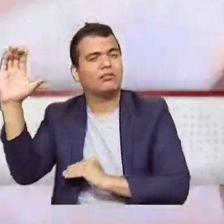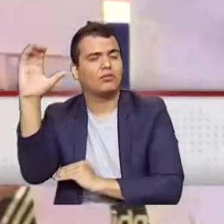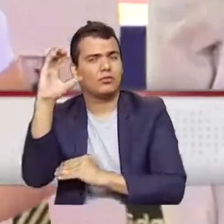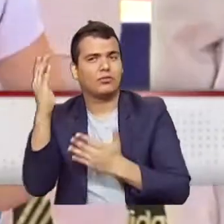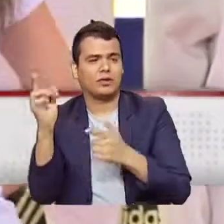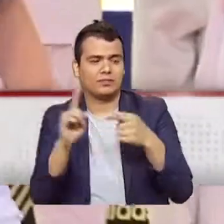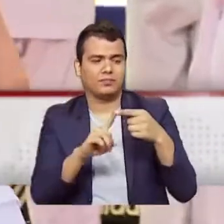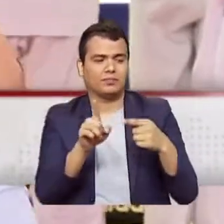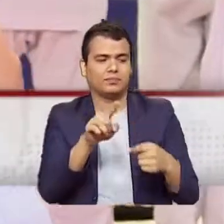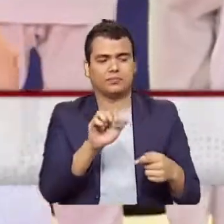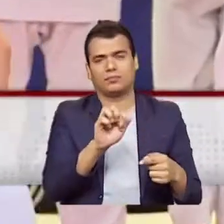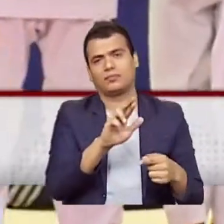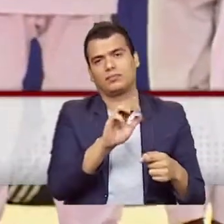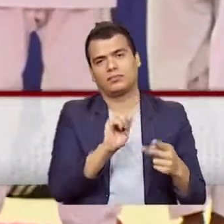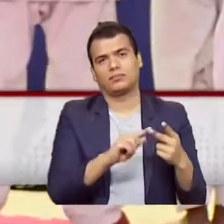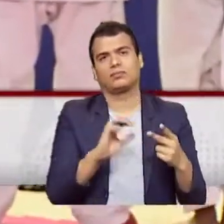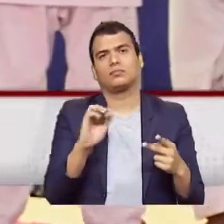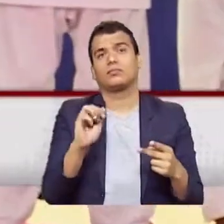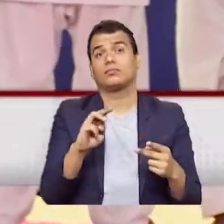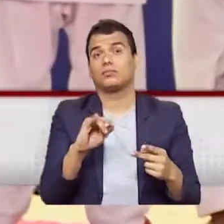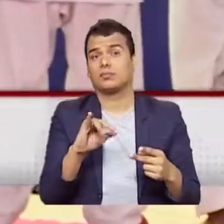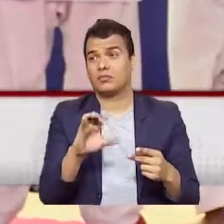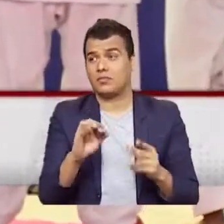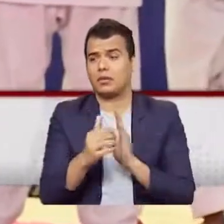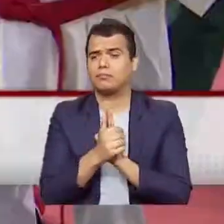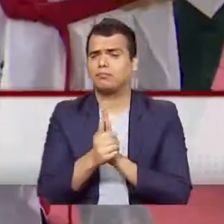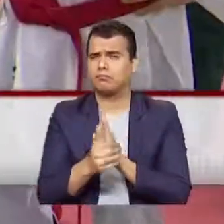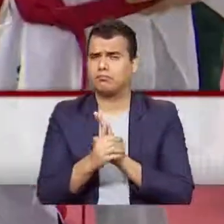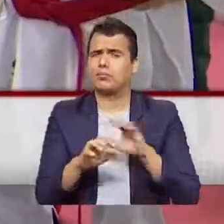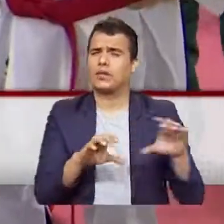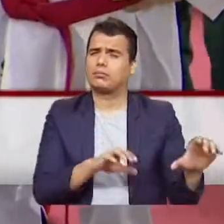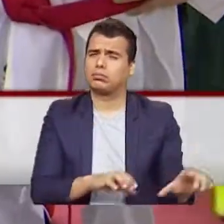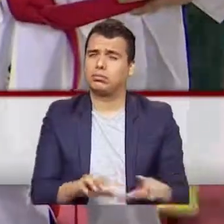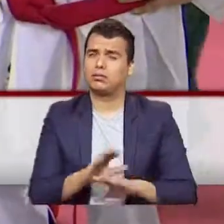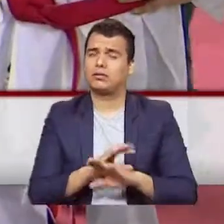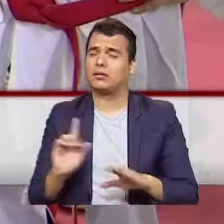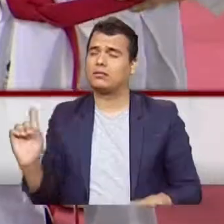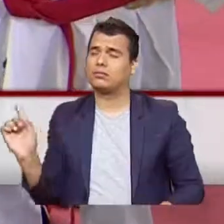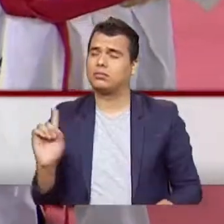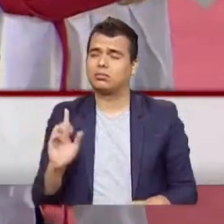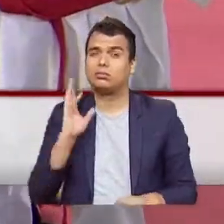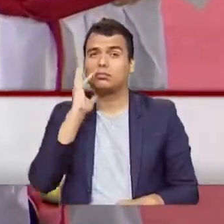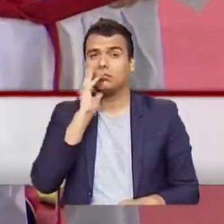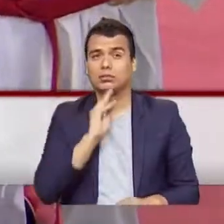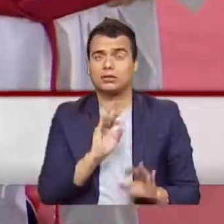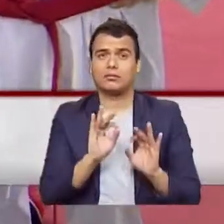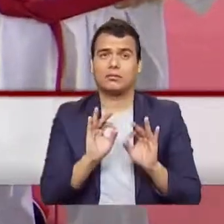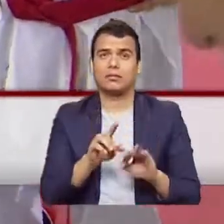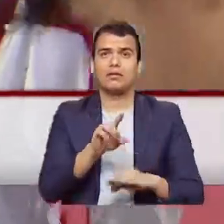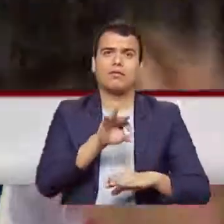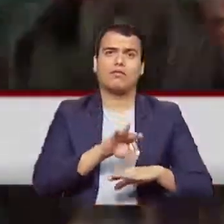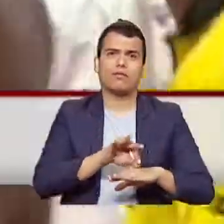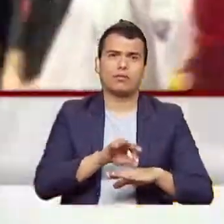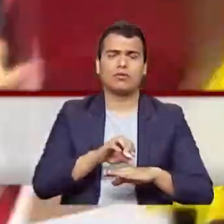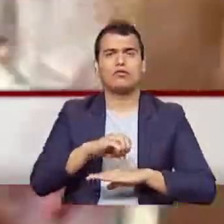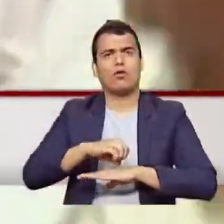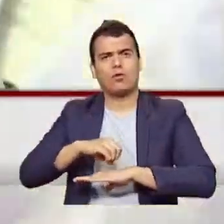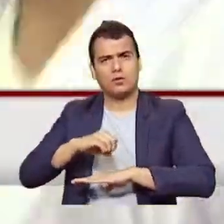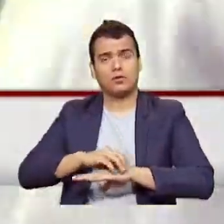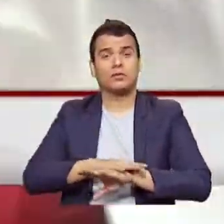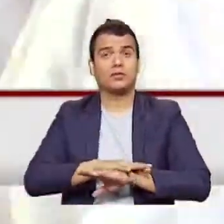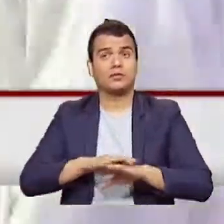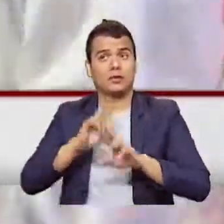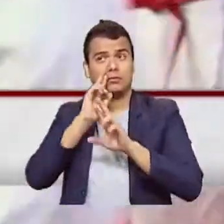y Camilo son karatecas de alto rendimiento con una gran trayectoria deportiva que hoy agradecen el apoyo recibido por fundaciones y organizaciones que